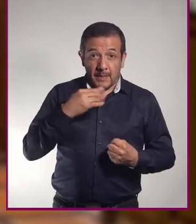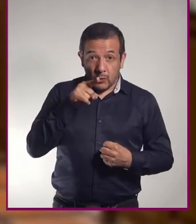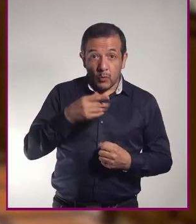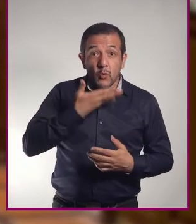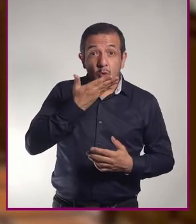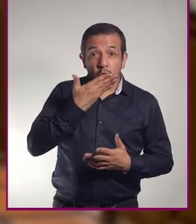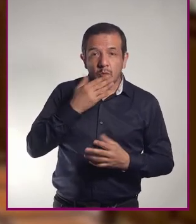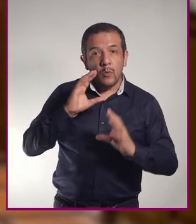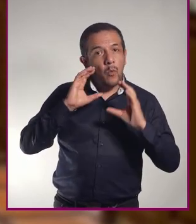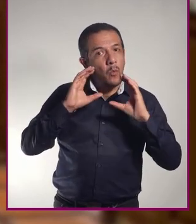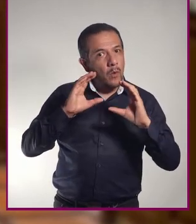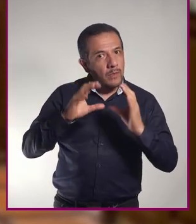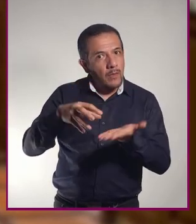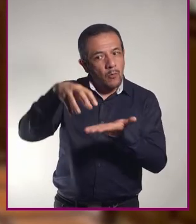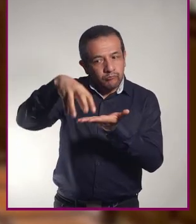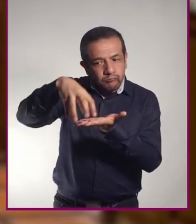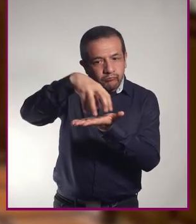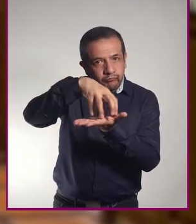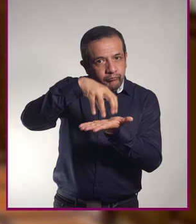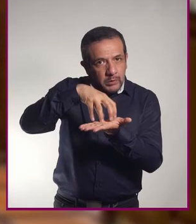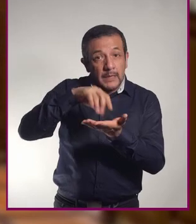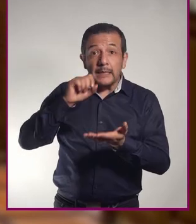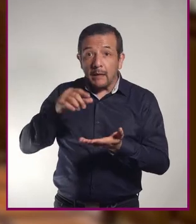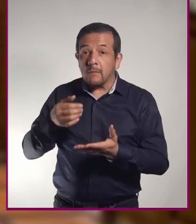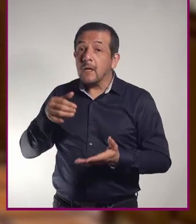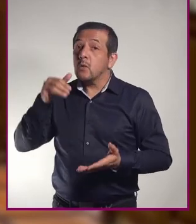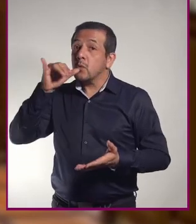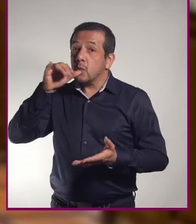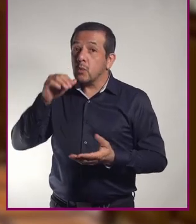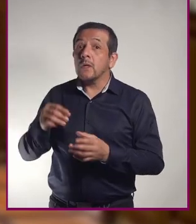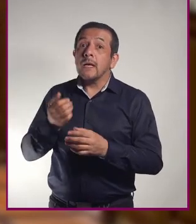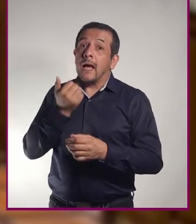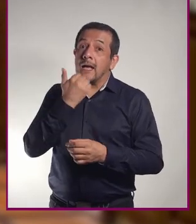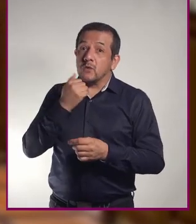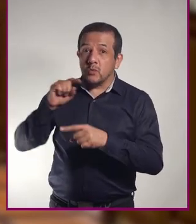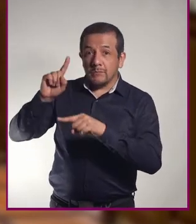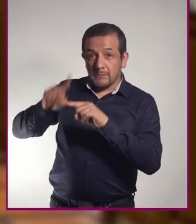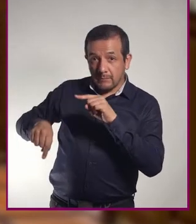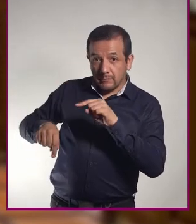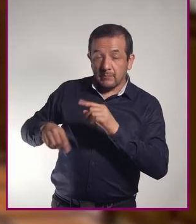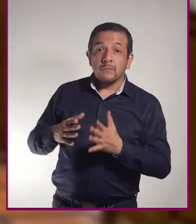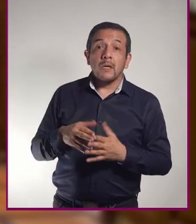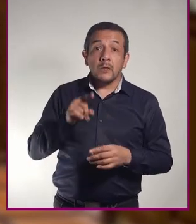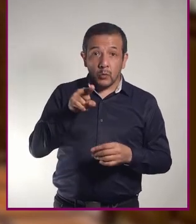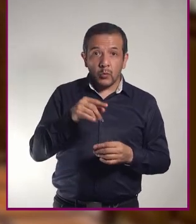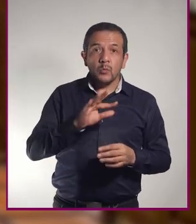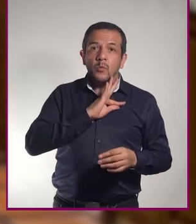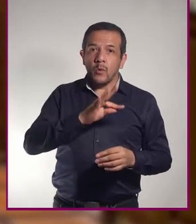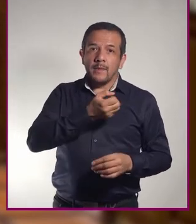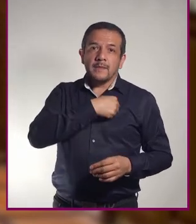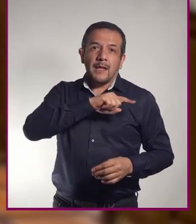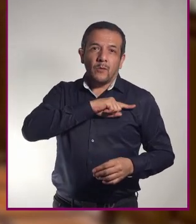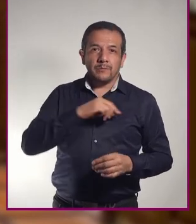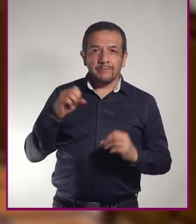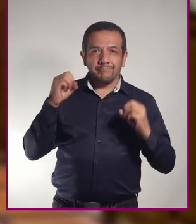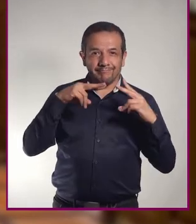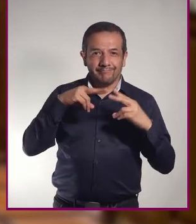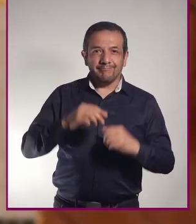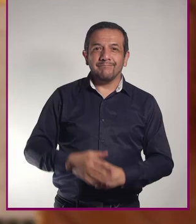platillo típico, cuida mucho las porciones y elige bebidas sin azúcar para acompañarlos. Eso puede ser una gran diferencia en tu salud. Hasta